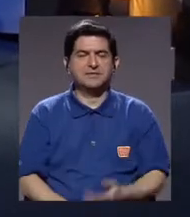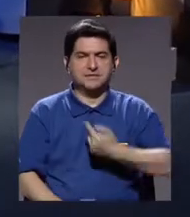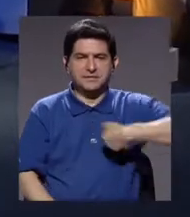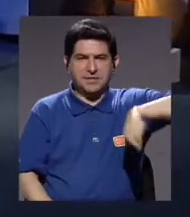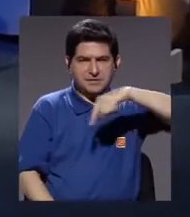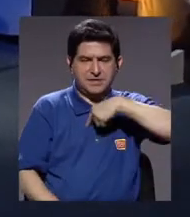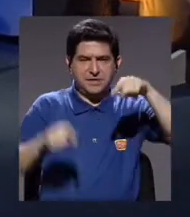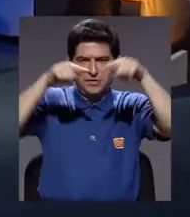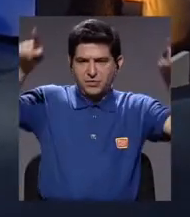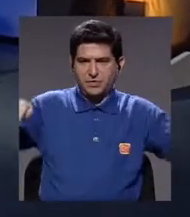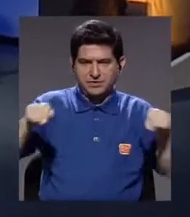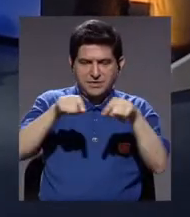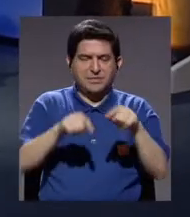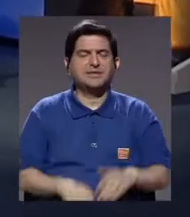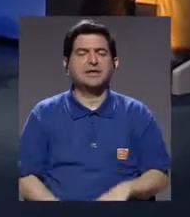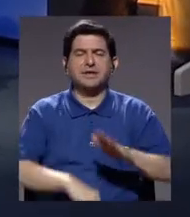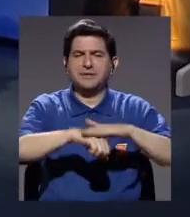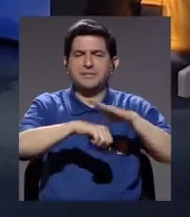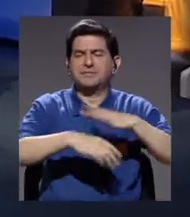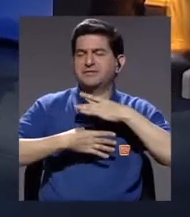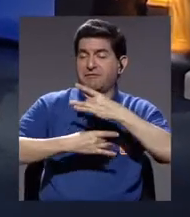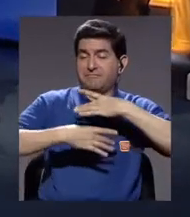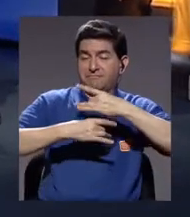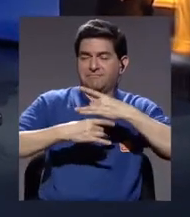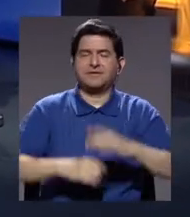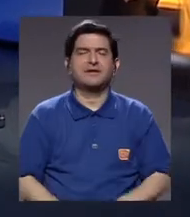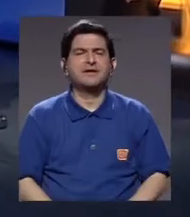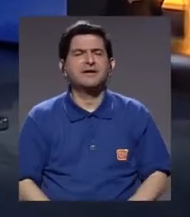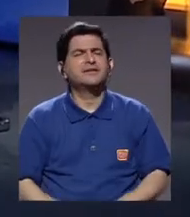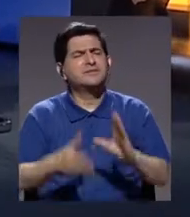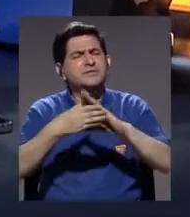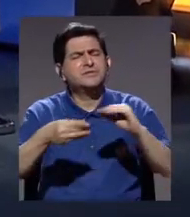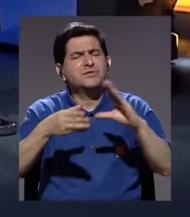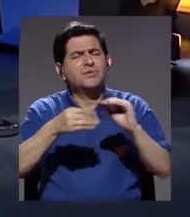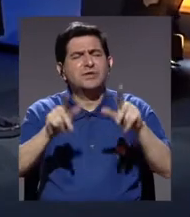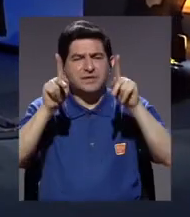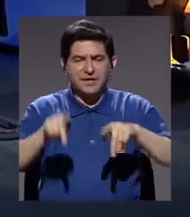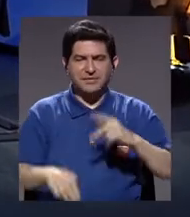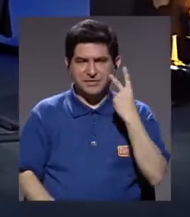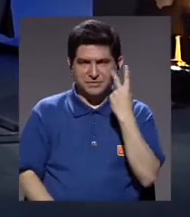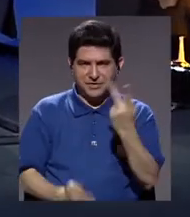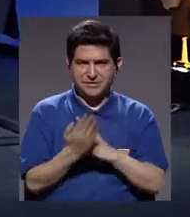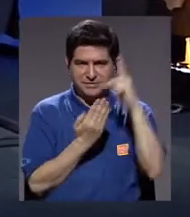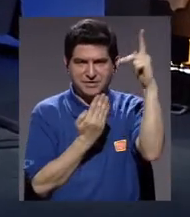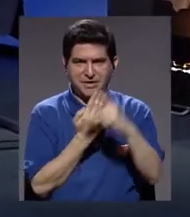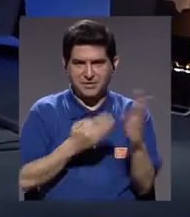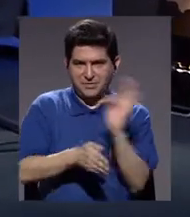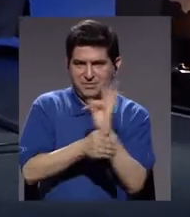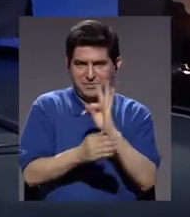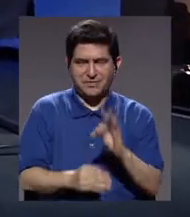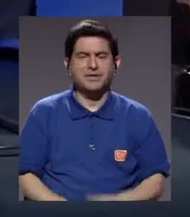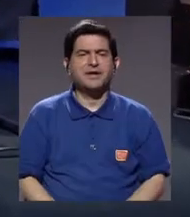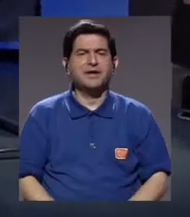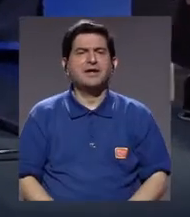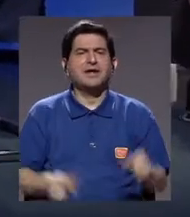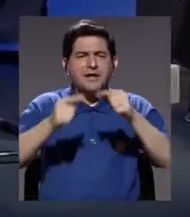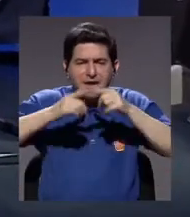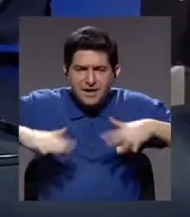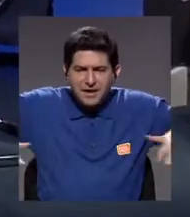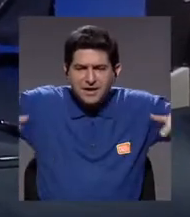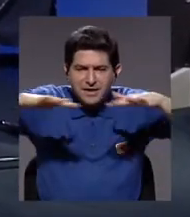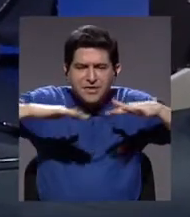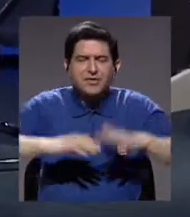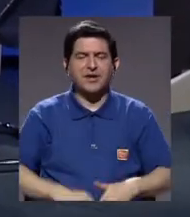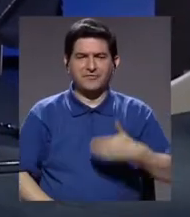nuestra pantalla mucho más atractiva. Quisiera que un poco le cuente a nuestros televidentes sobre todo la posición geográfica que